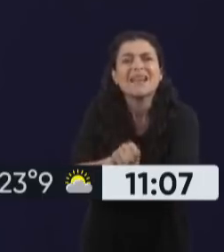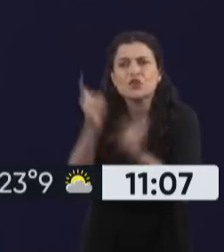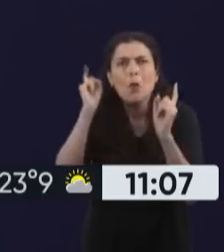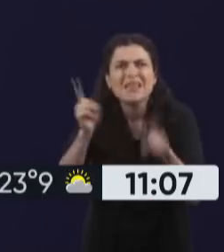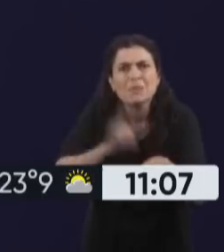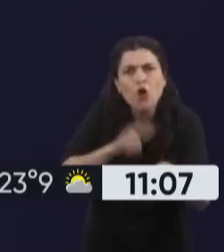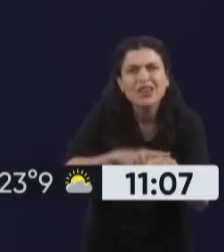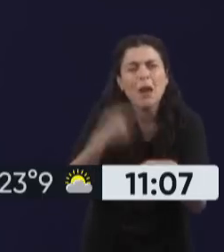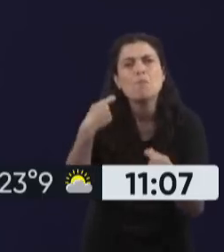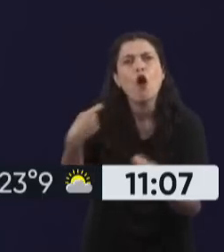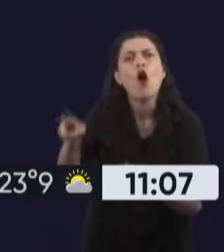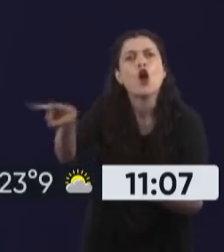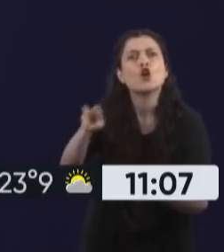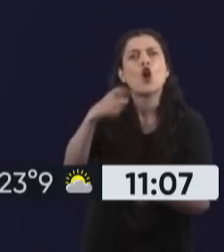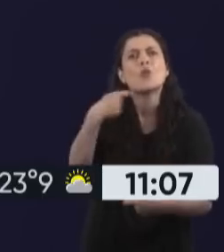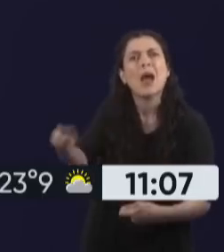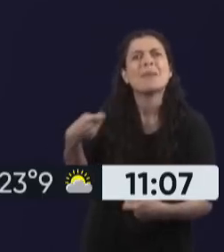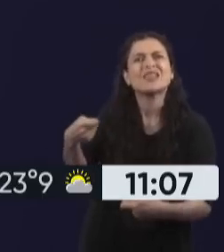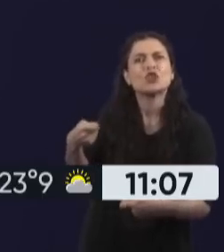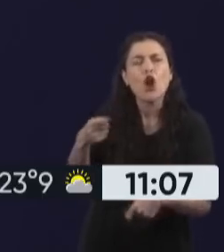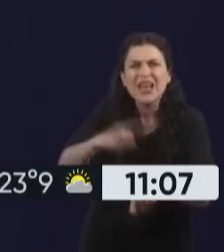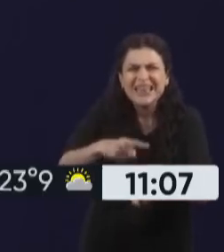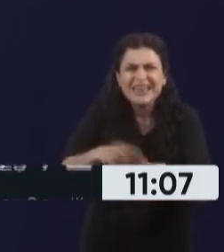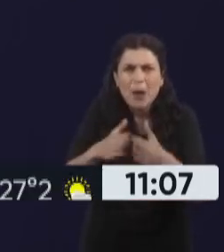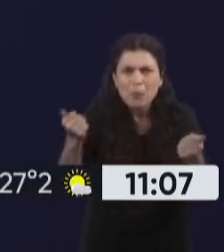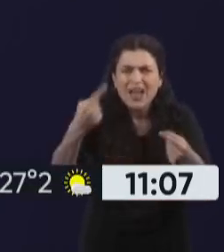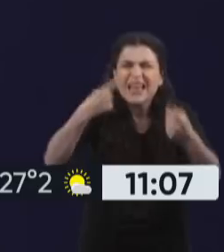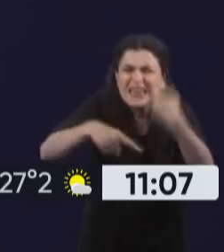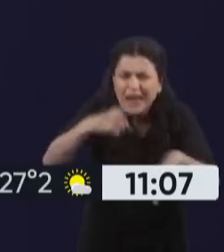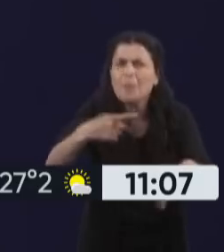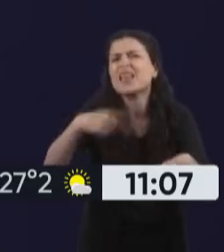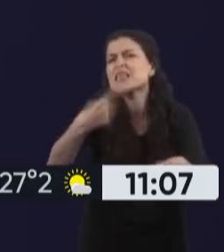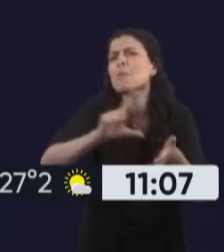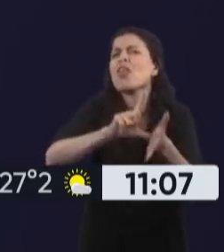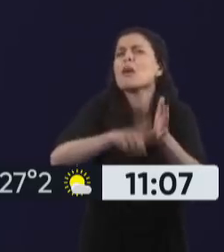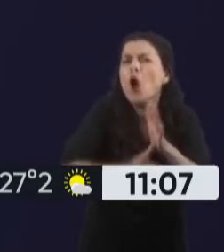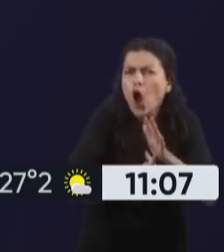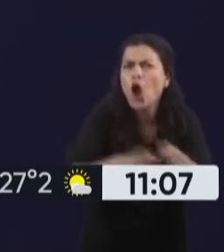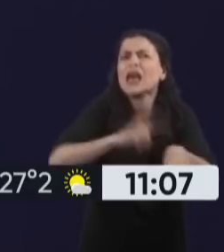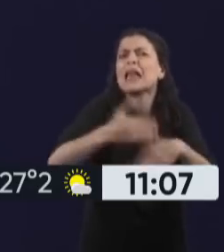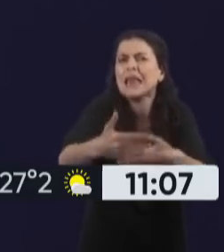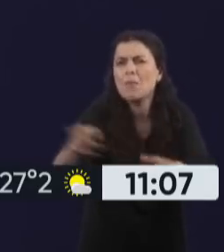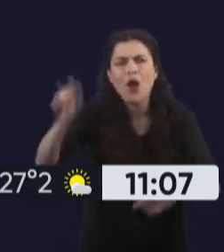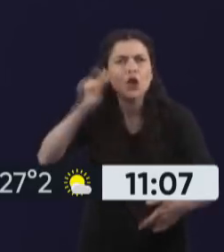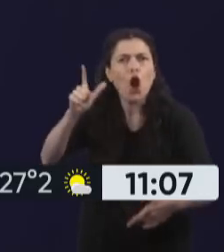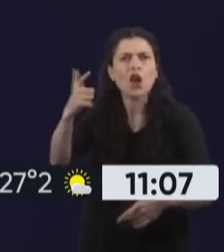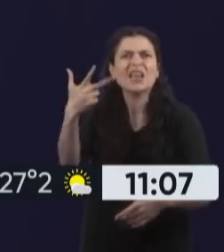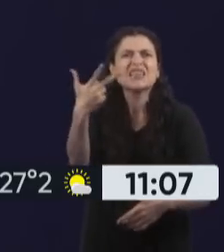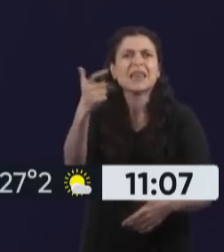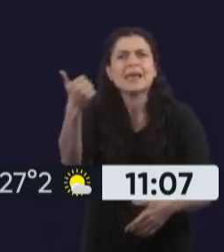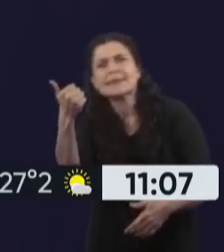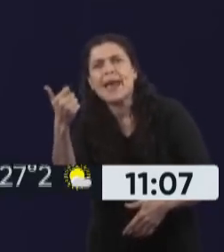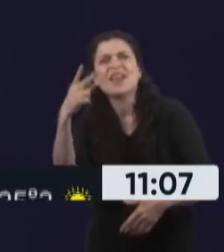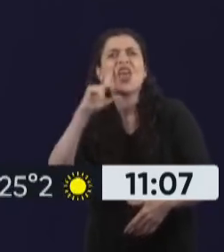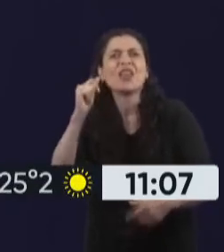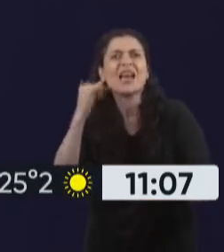récord de 6 días, cuando además su propia condición de preso debería, por supuesto, haberlo